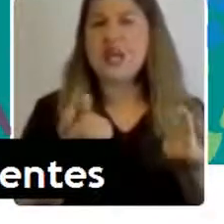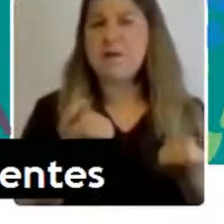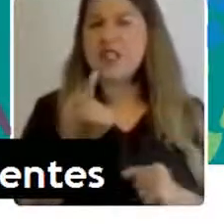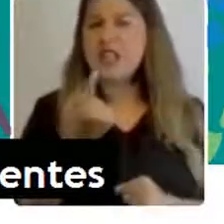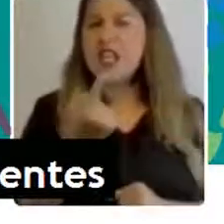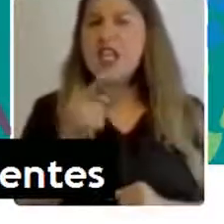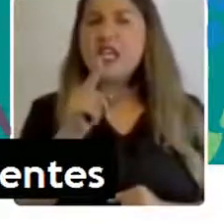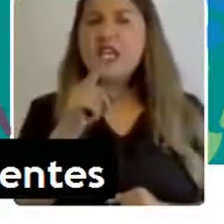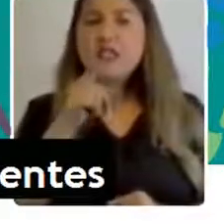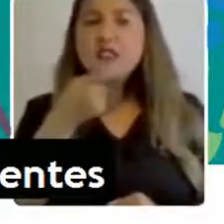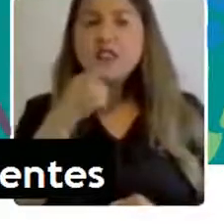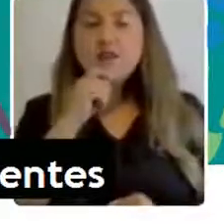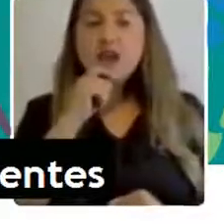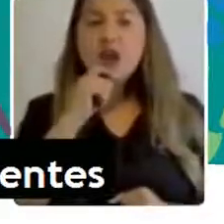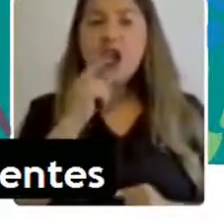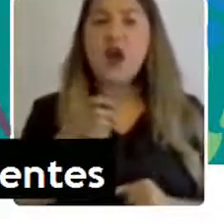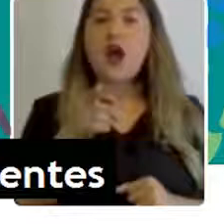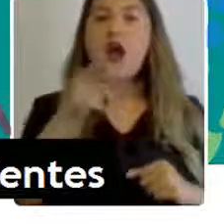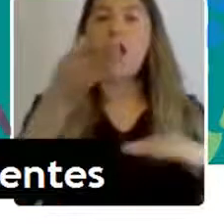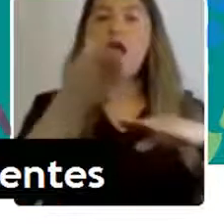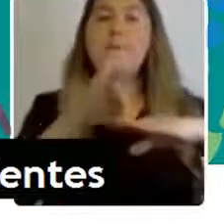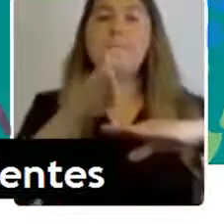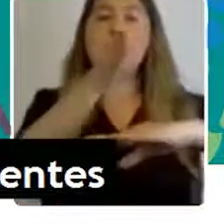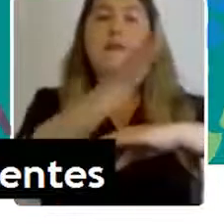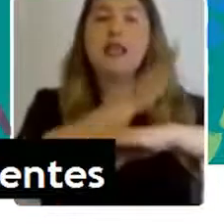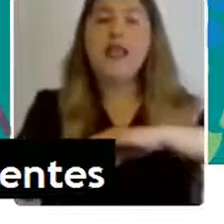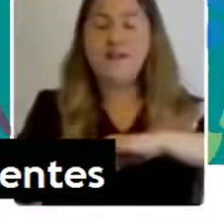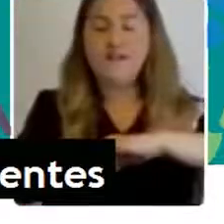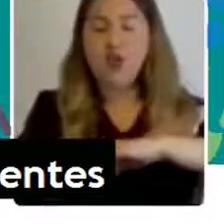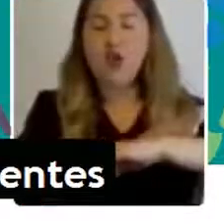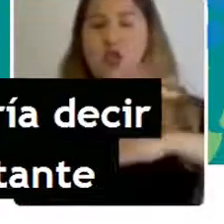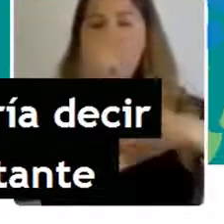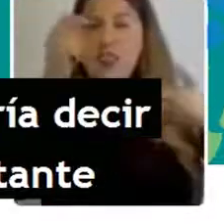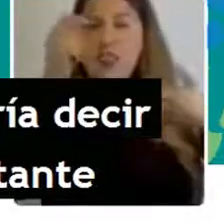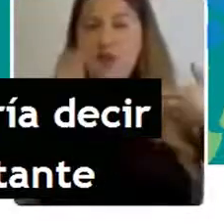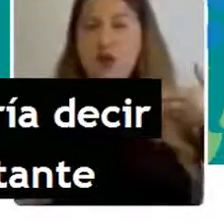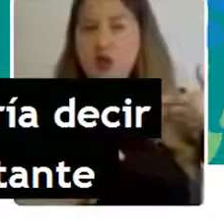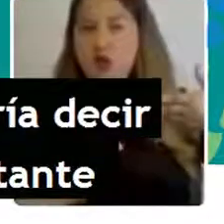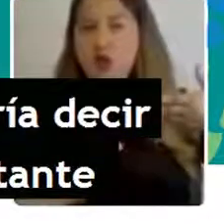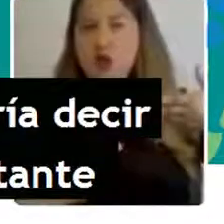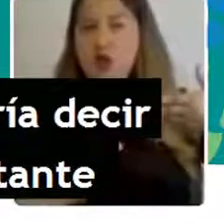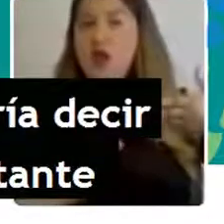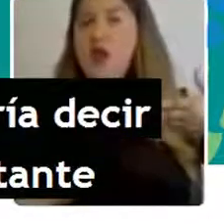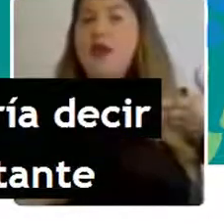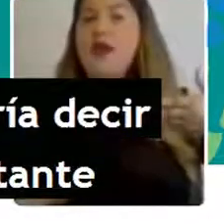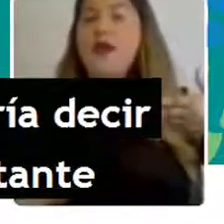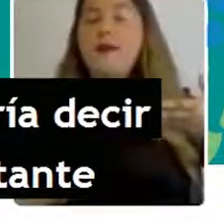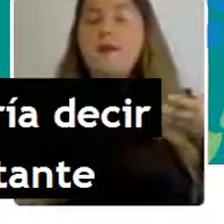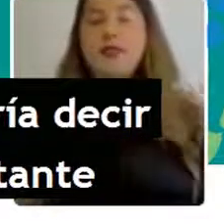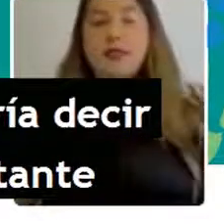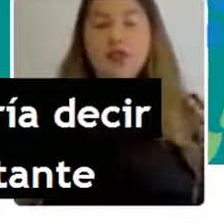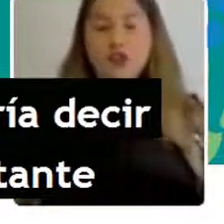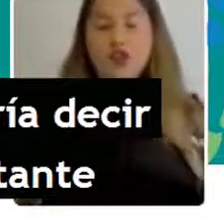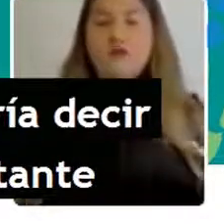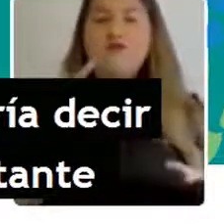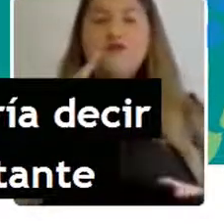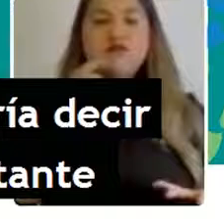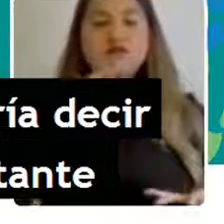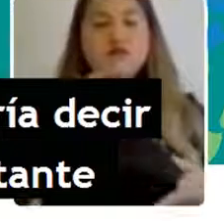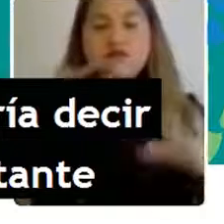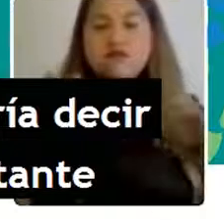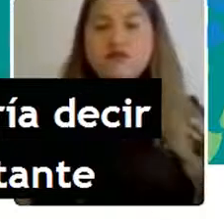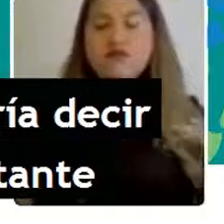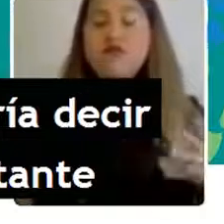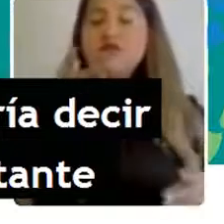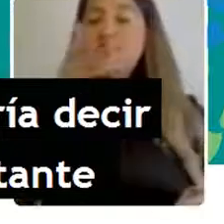previo a los tratamientos de estos pacientes. Por lo tanto, de una u otra forma, uno